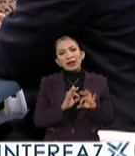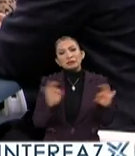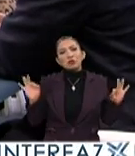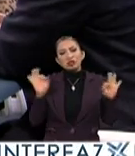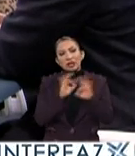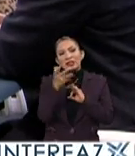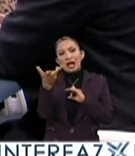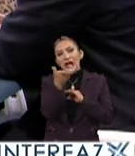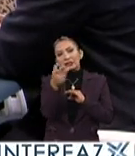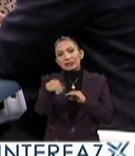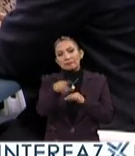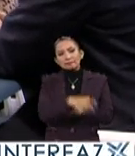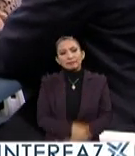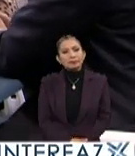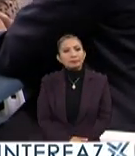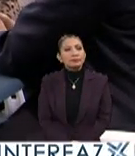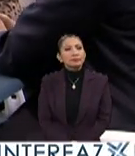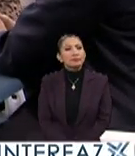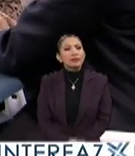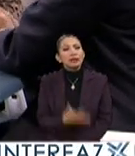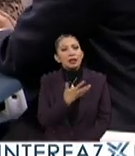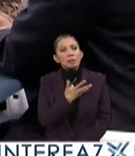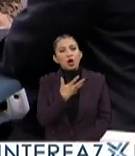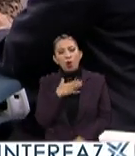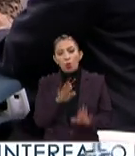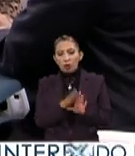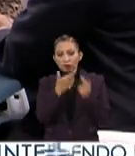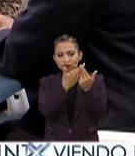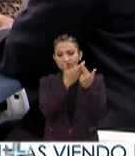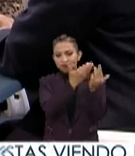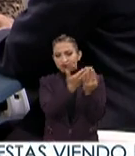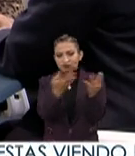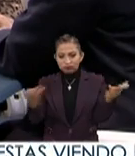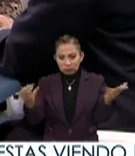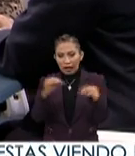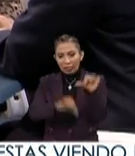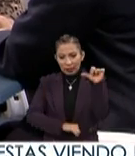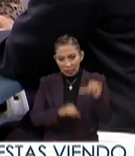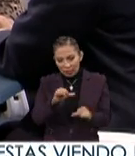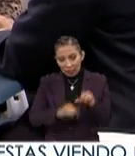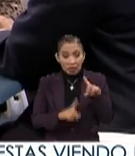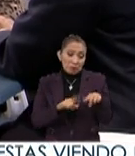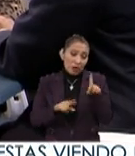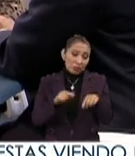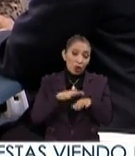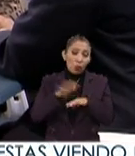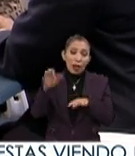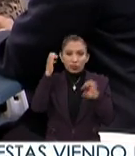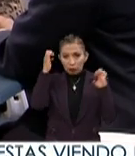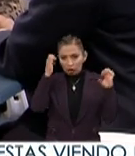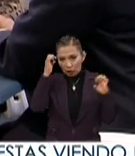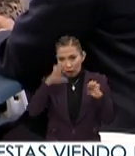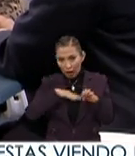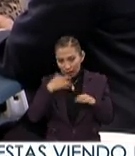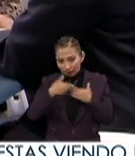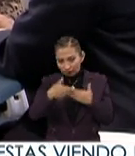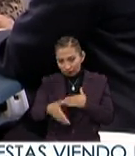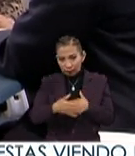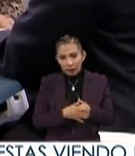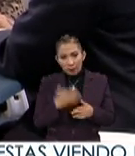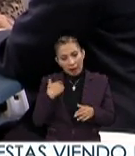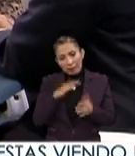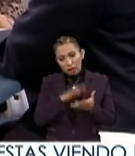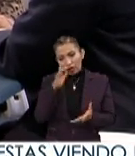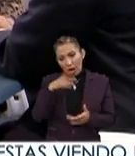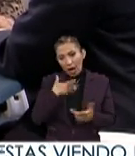importantes que realizan en este sentido. Tenemos como una vasta cantidad de actividades, todo depende también de las exposiciones que estén en curso. Por lo